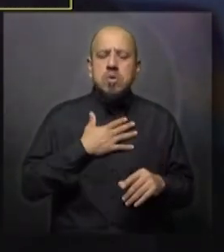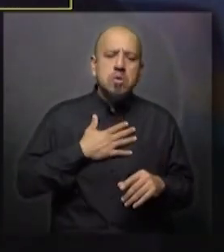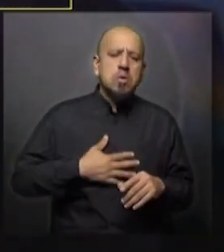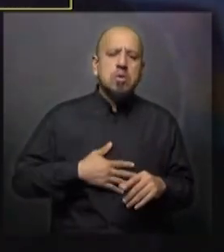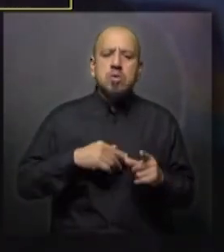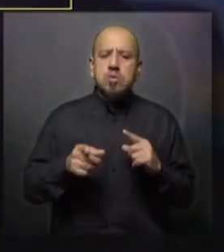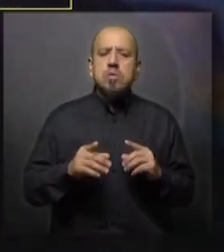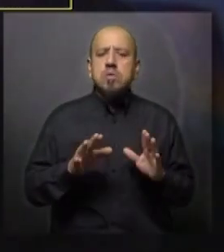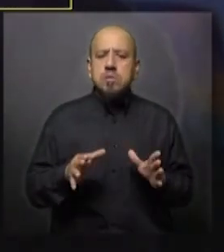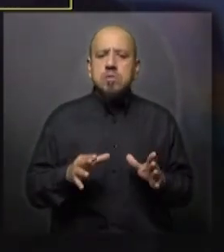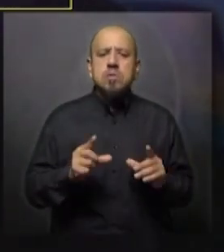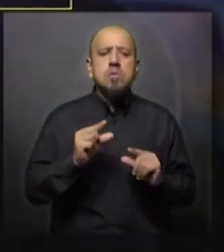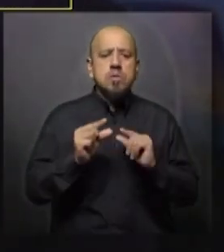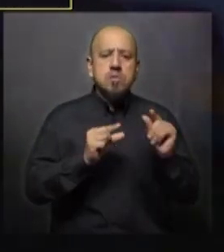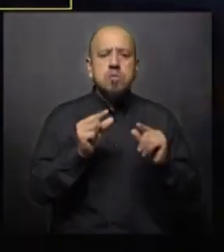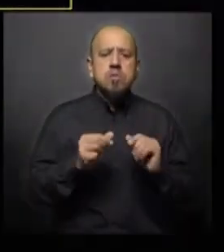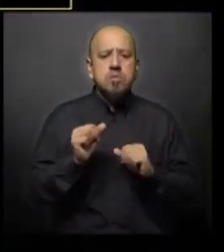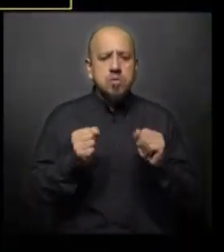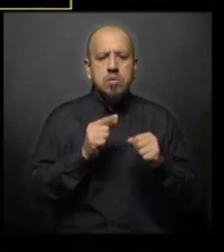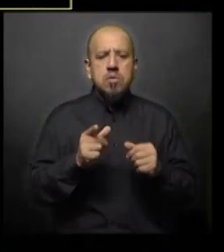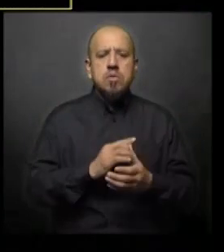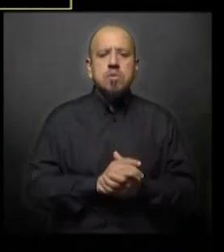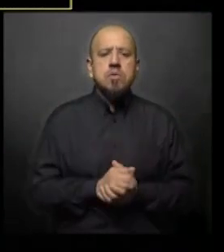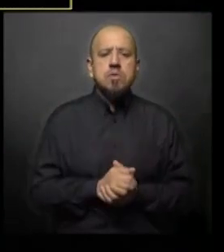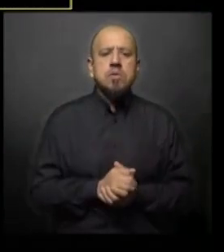tranquilo era un poquitito nervioso